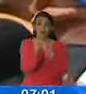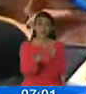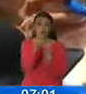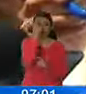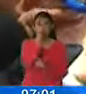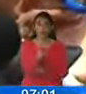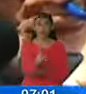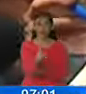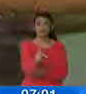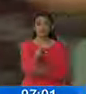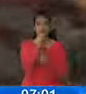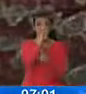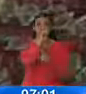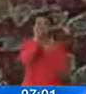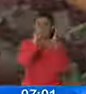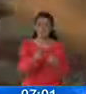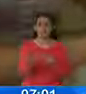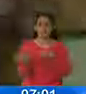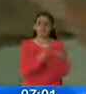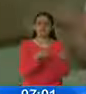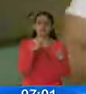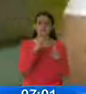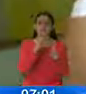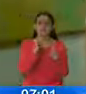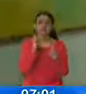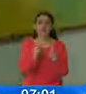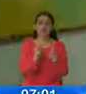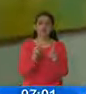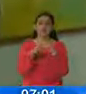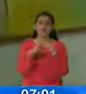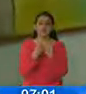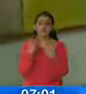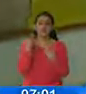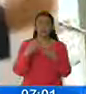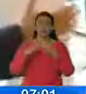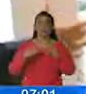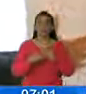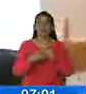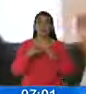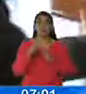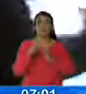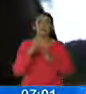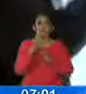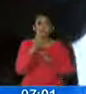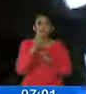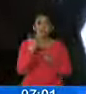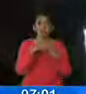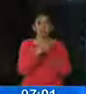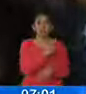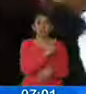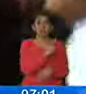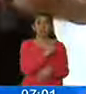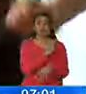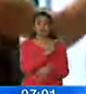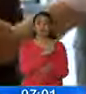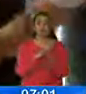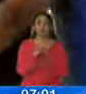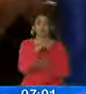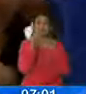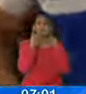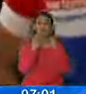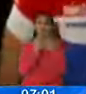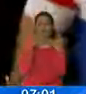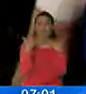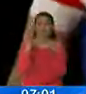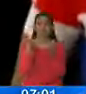pueblo expresado en las urnas. Iván Espinel, de Fuerza Compromiso Social, votó en la Universidad de Especialidades Espíritu Santo en Guayaquil,